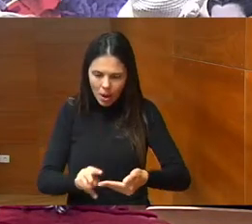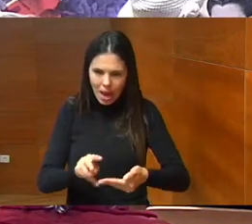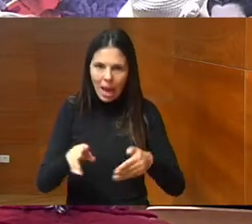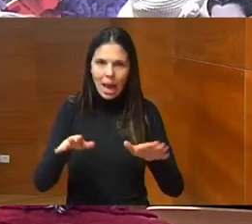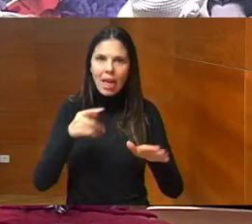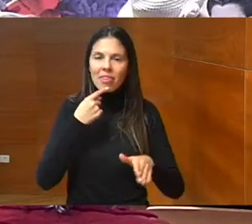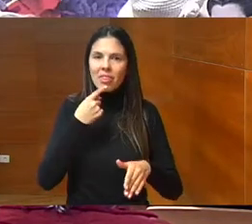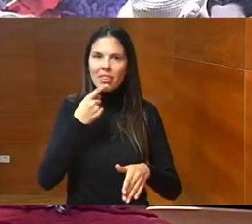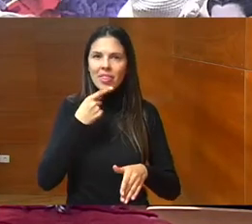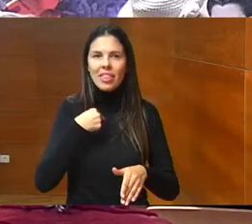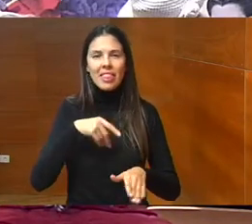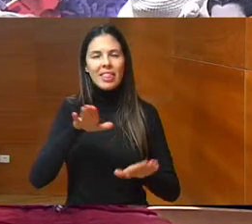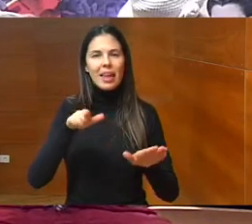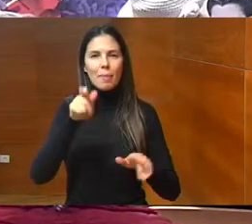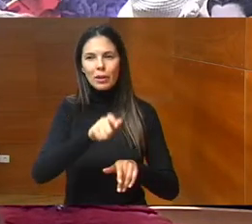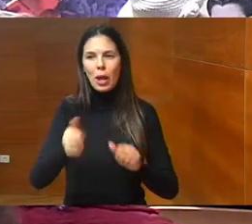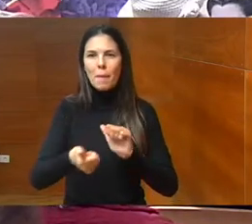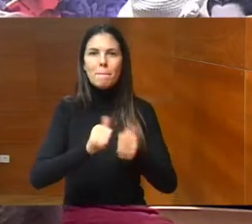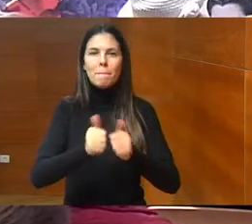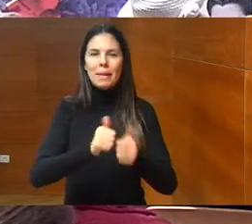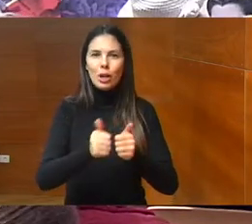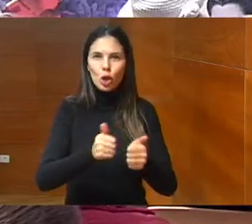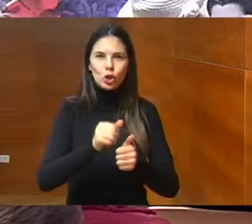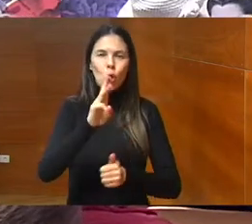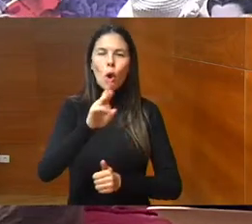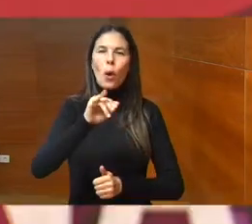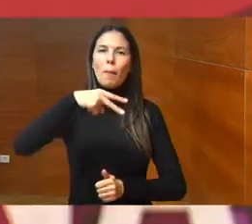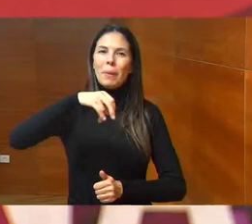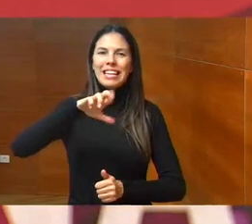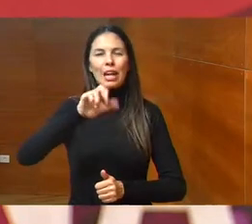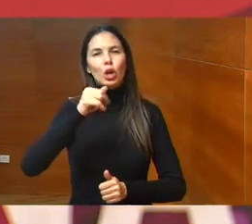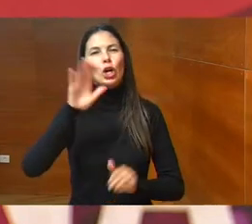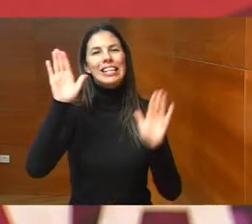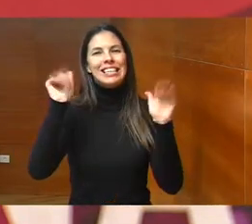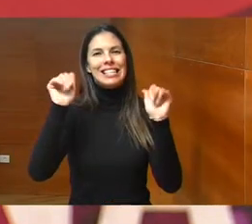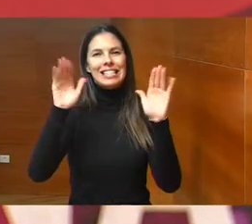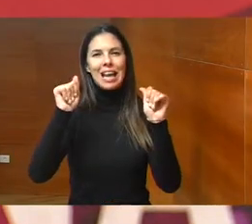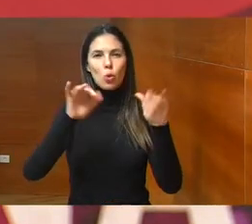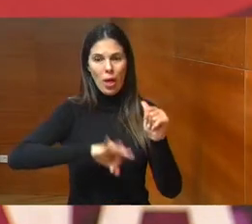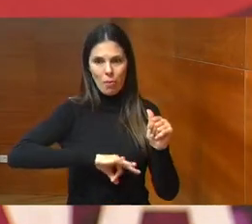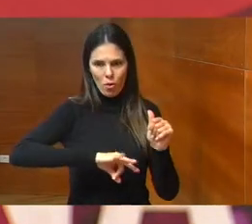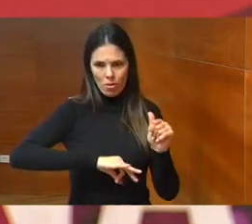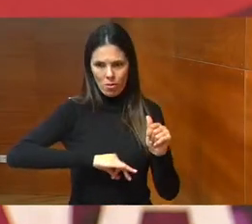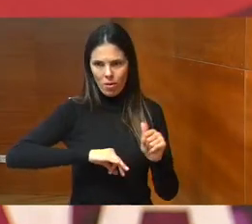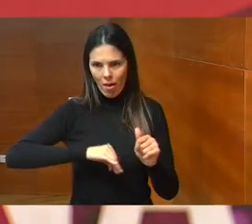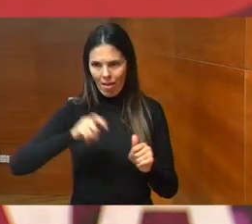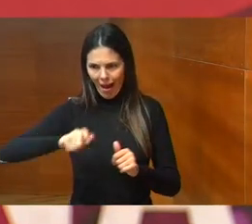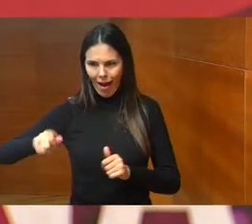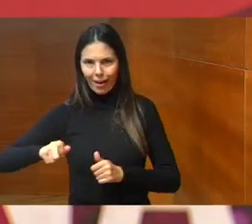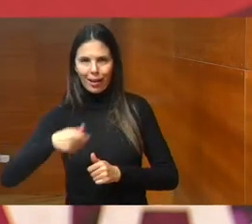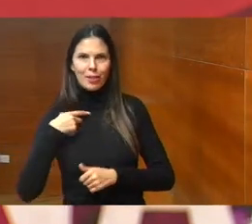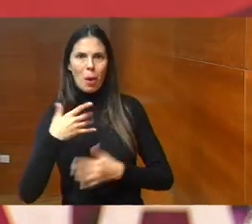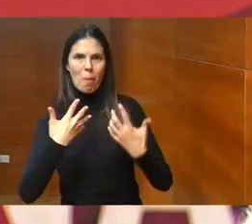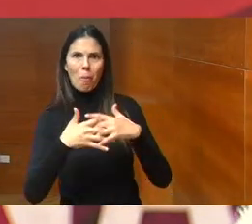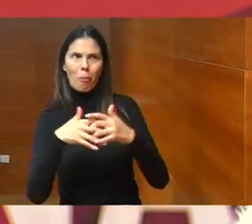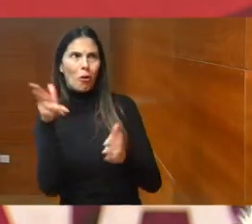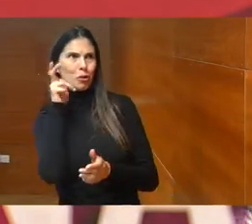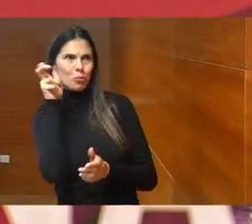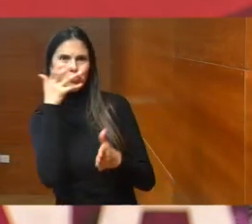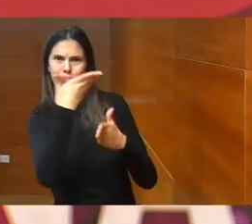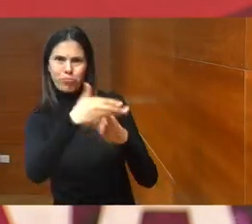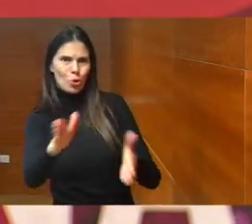piñeiro saluda pontevedra como unos signos escoitara o ruido domotor no